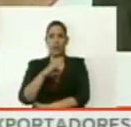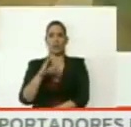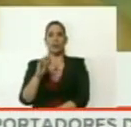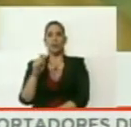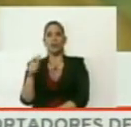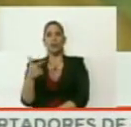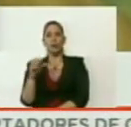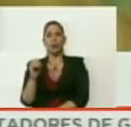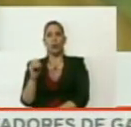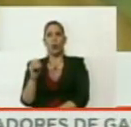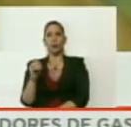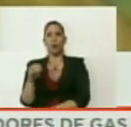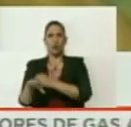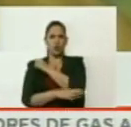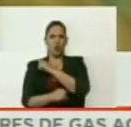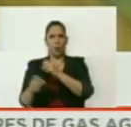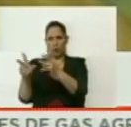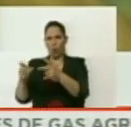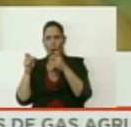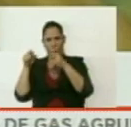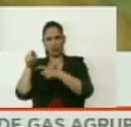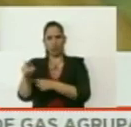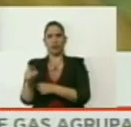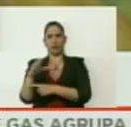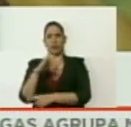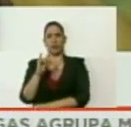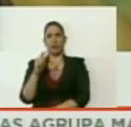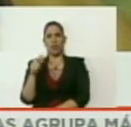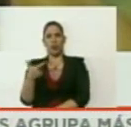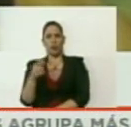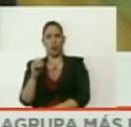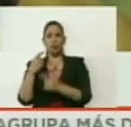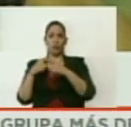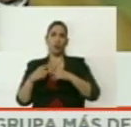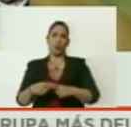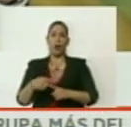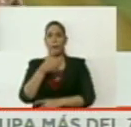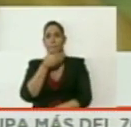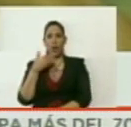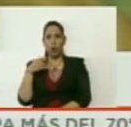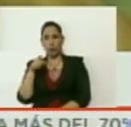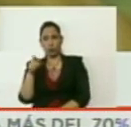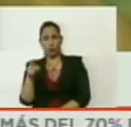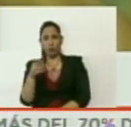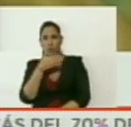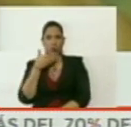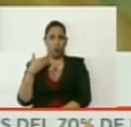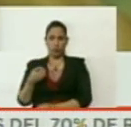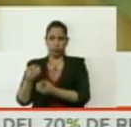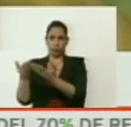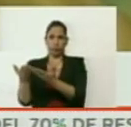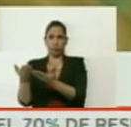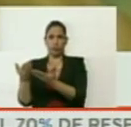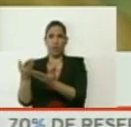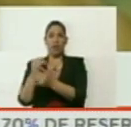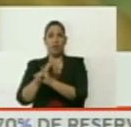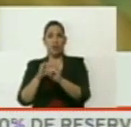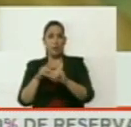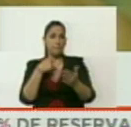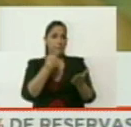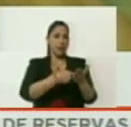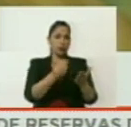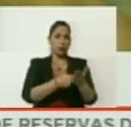nuestra refinería, cóbrense de allí, que total es mejor que esté en manos de ustedes que en inversión para el